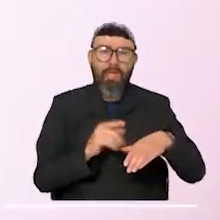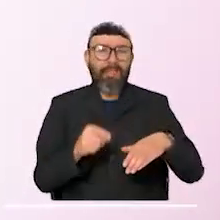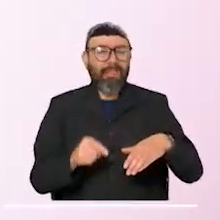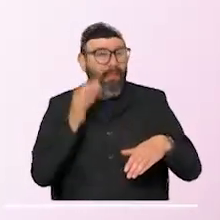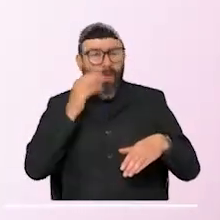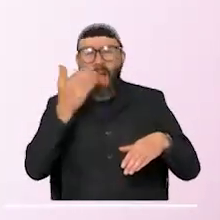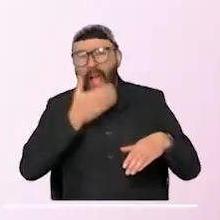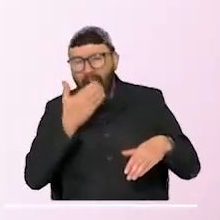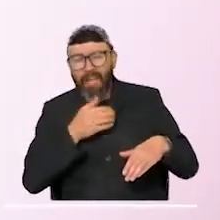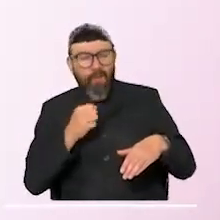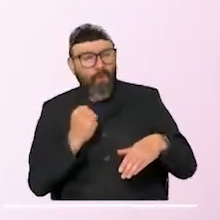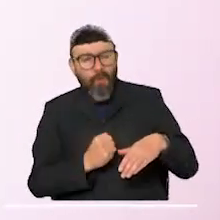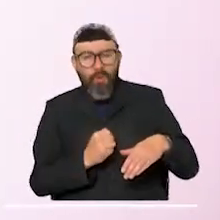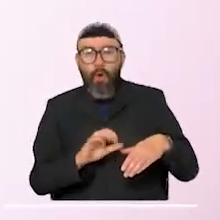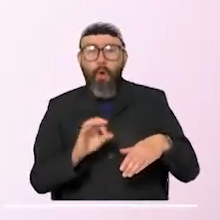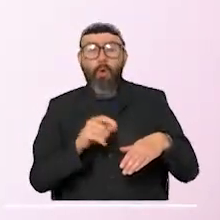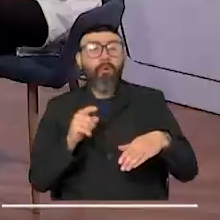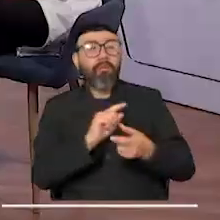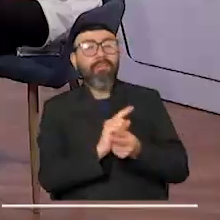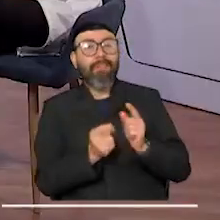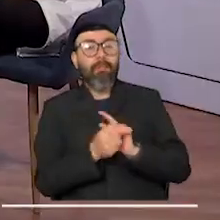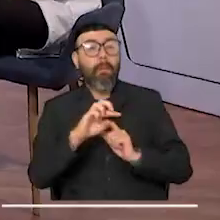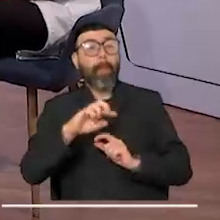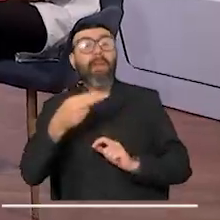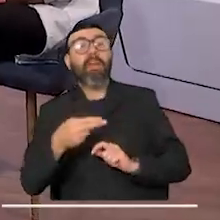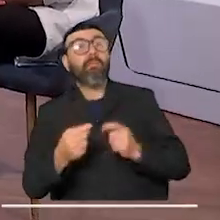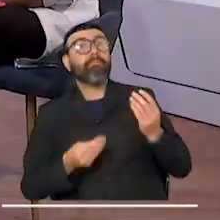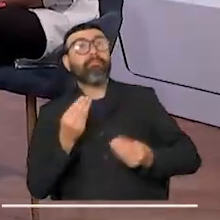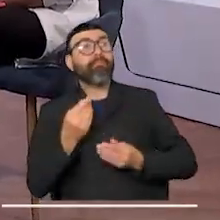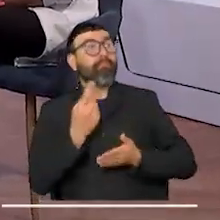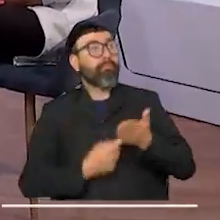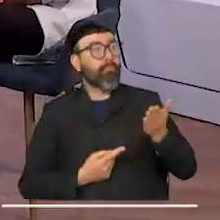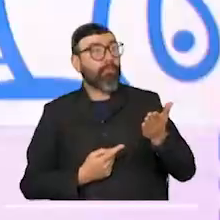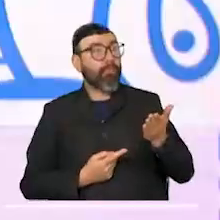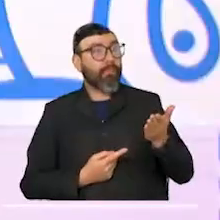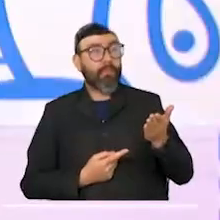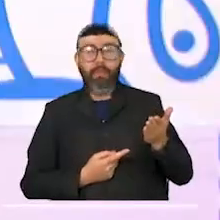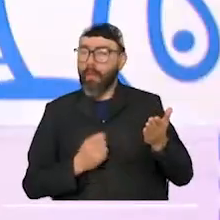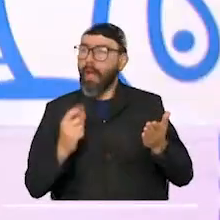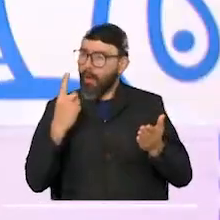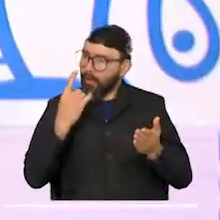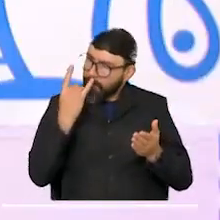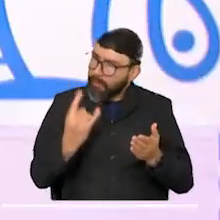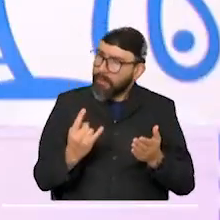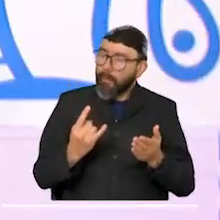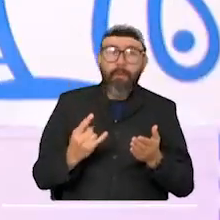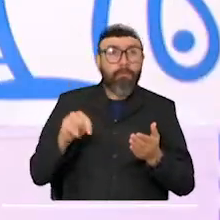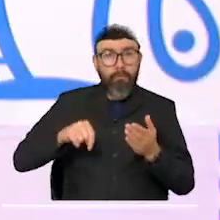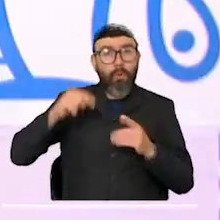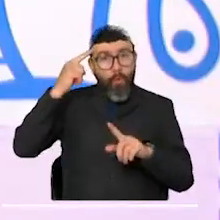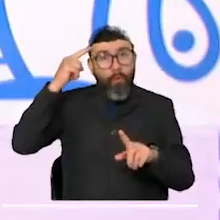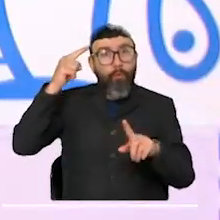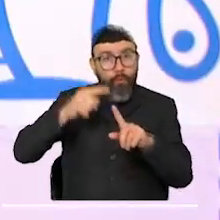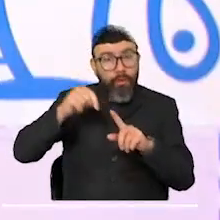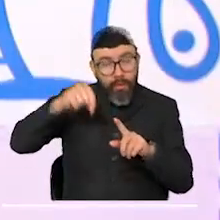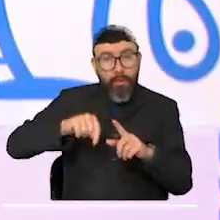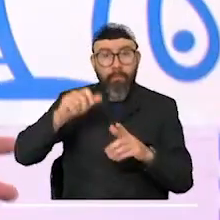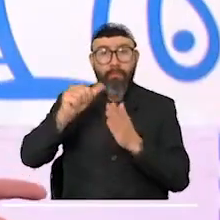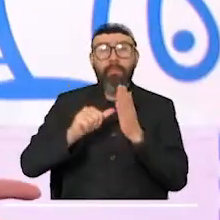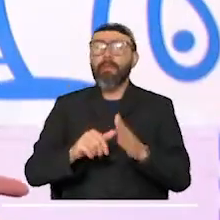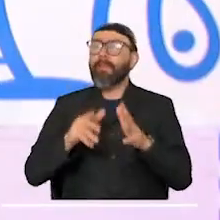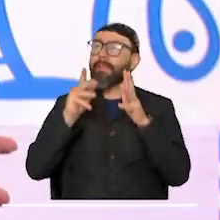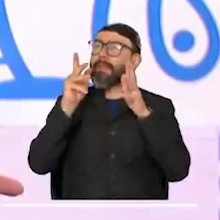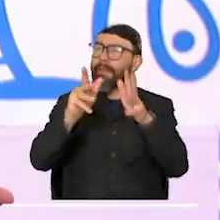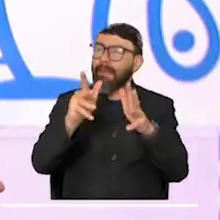el pH entonces me parece que es una herramienta interesante porque justo para eh con este enfoque se hace Este programa no con un enfoque de educar